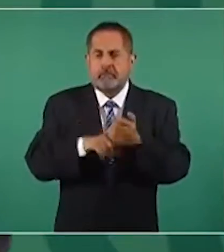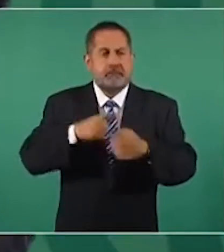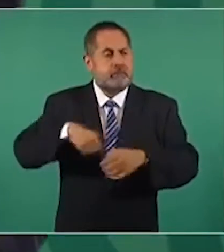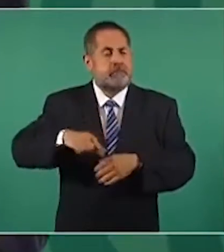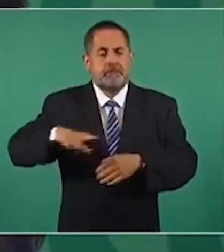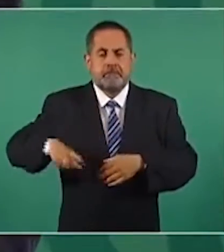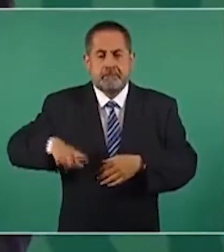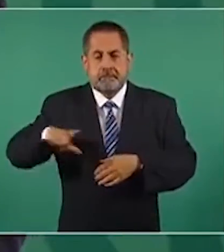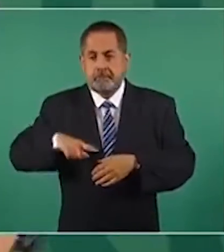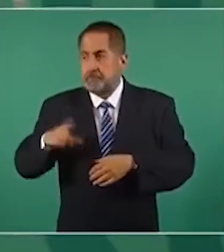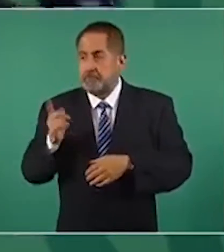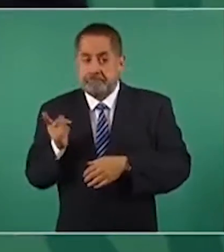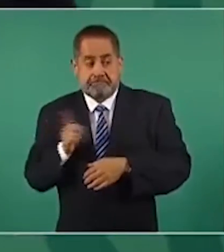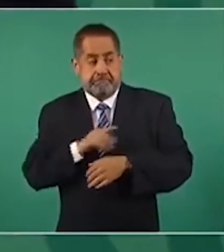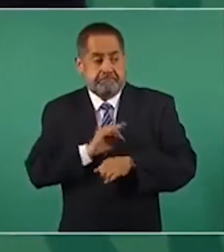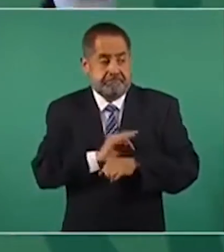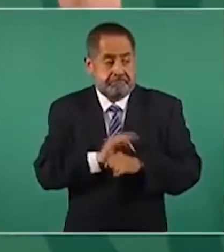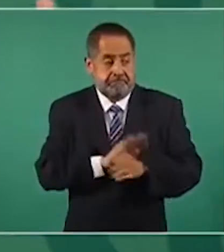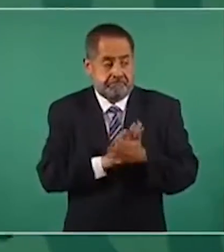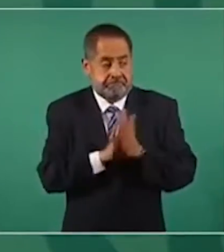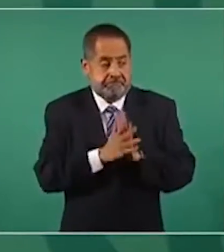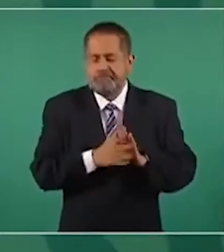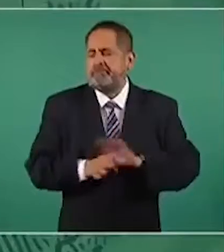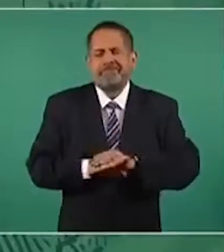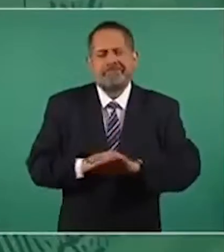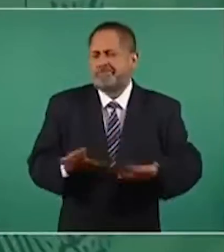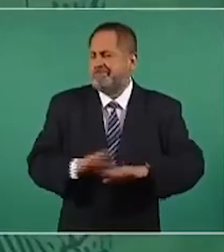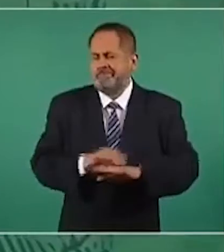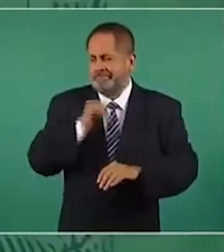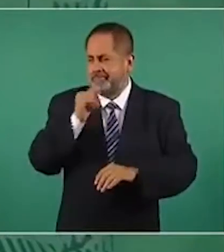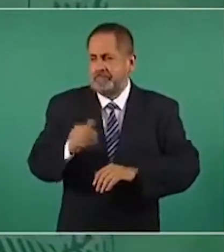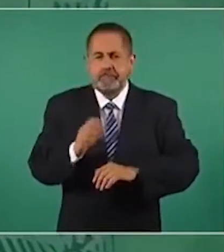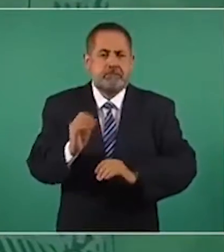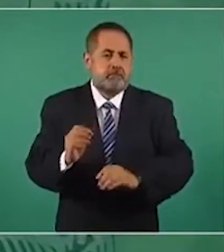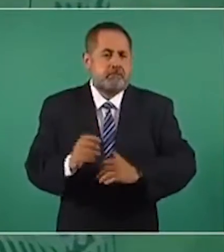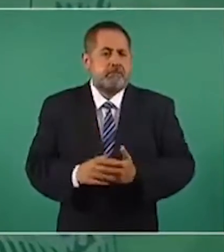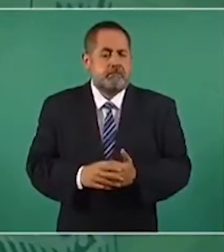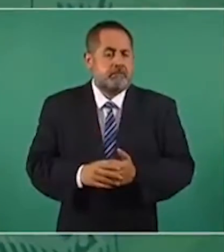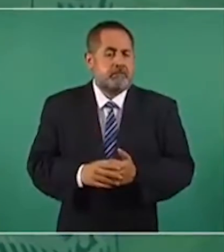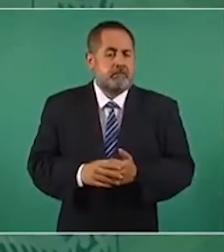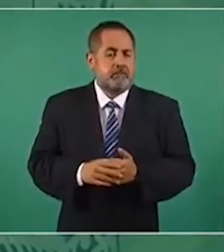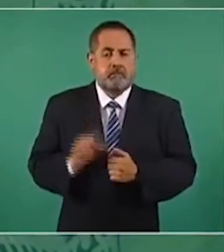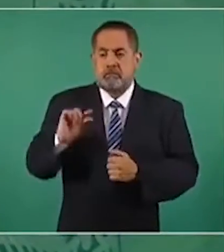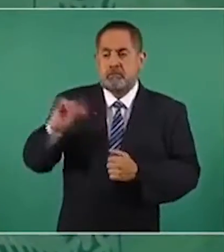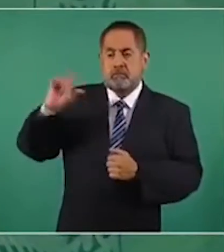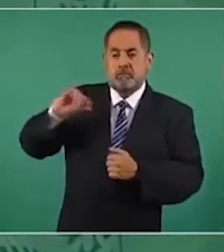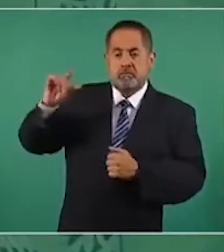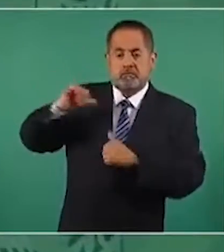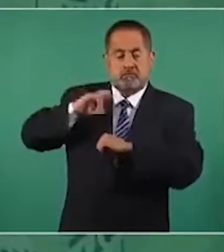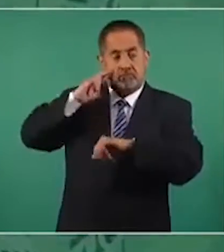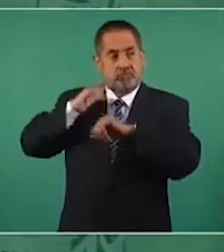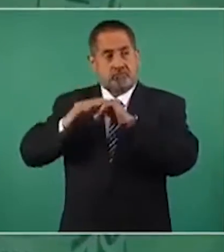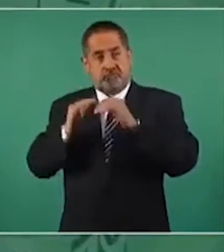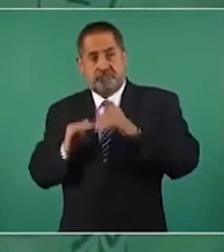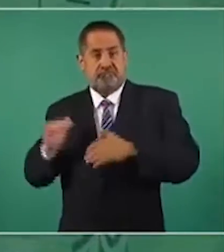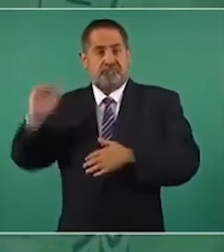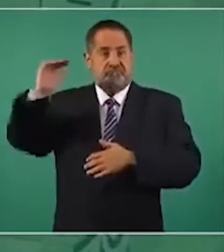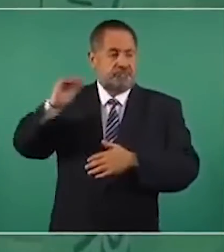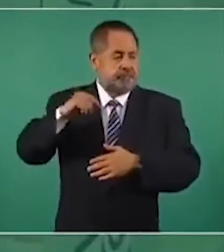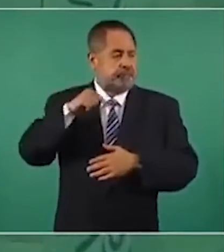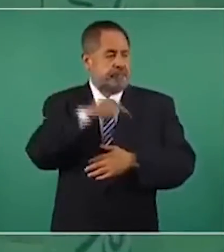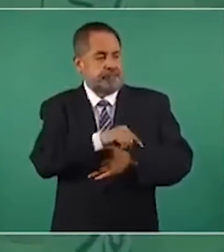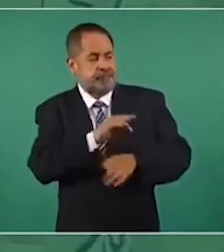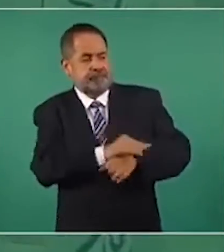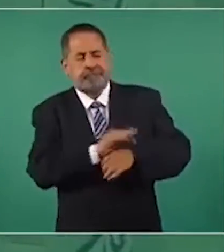gobierno o de las autoridades del más alto nivel,